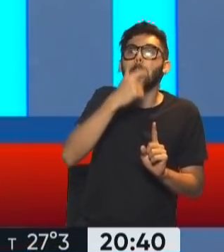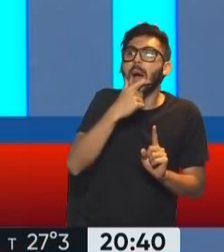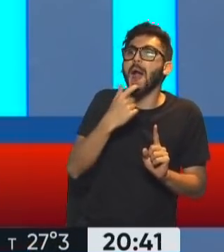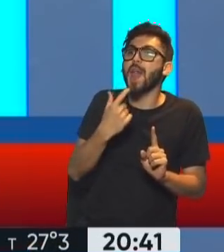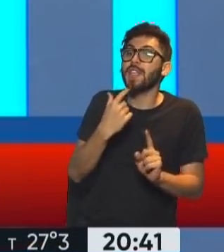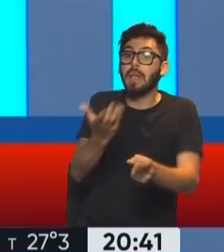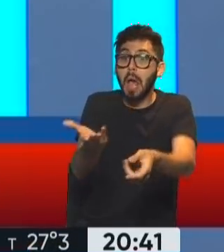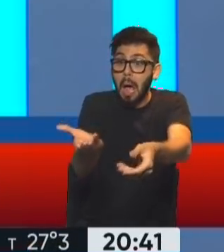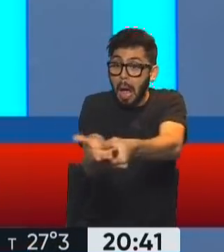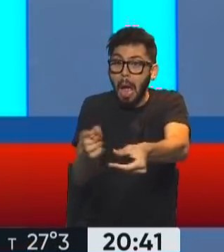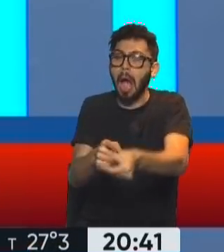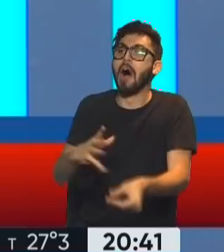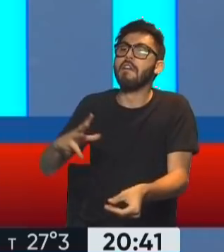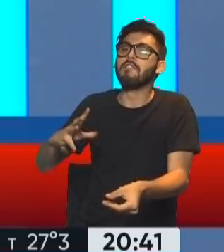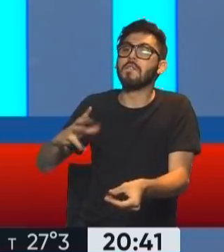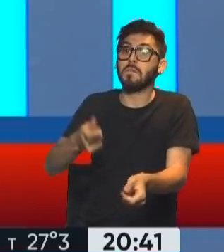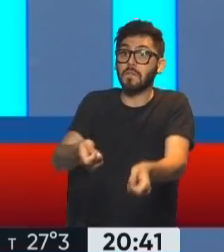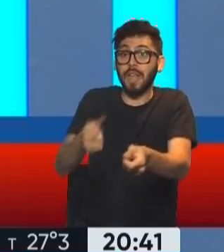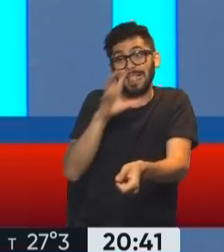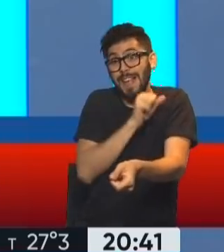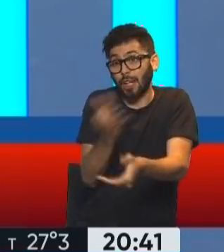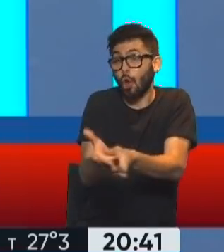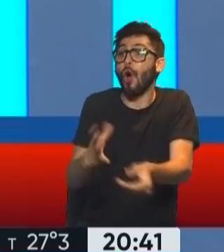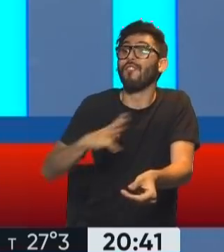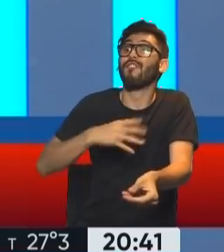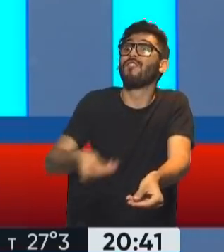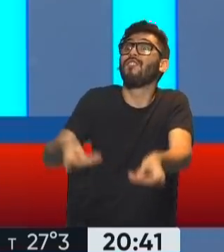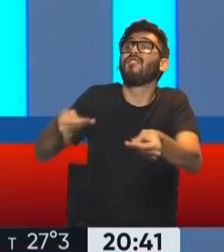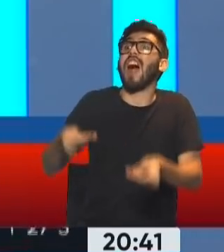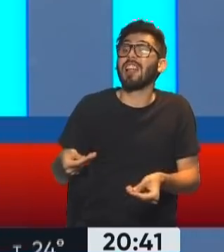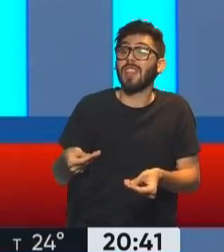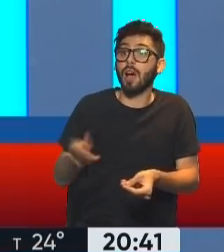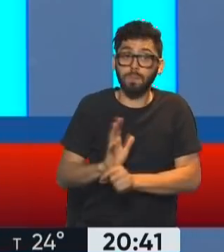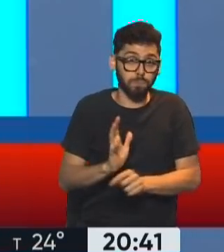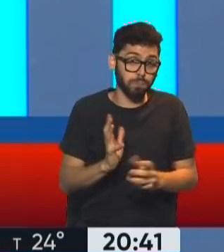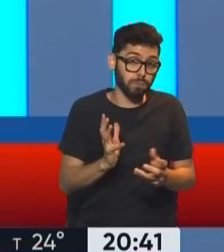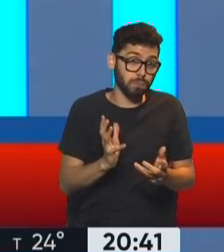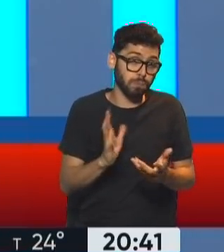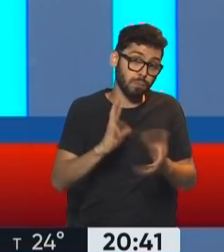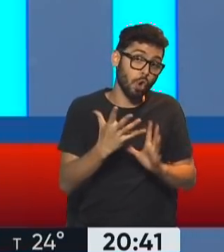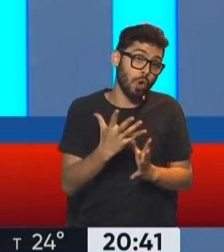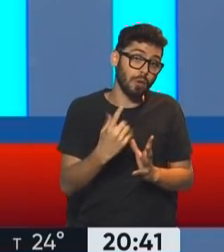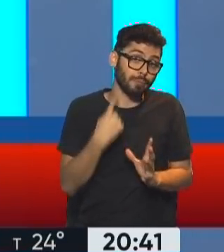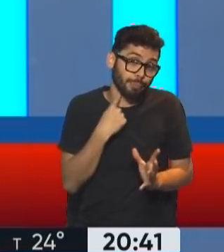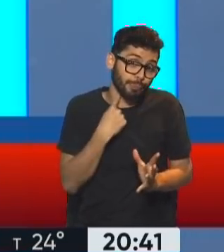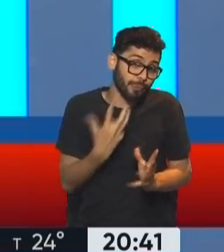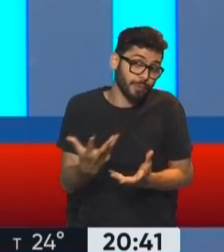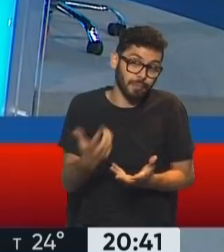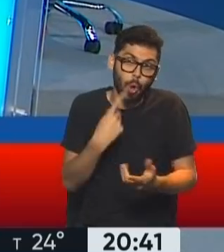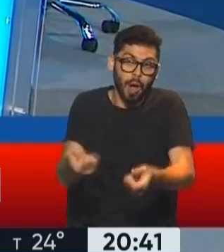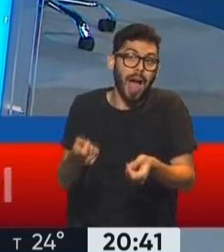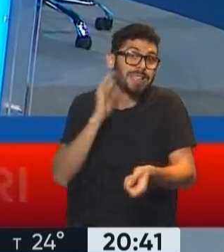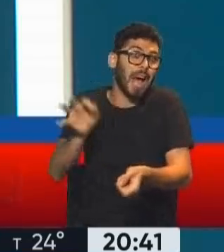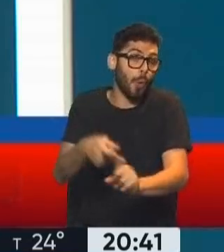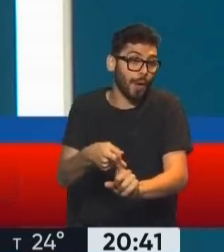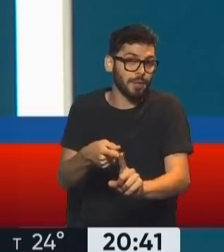estrategia puede ser una estrategia que le salga el tiro por la culata, ¿o no? Y además ahí también hay una contradicción, porque hasta ahora venía diciendo que no había habido tareas